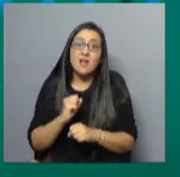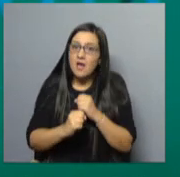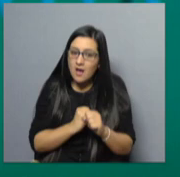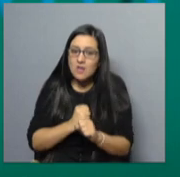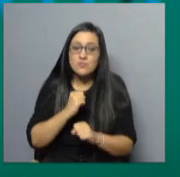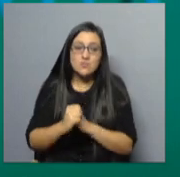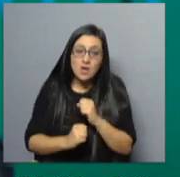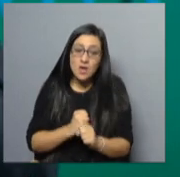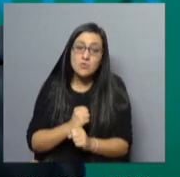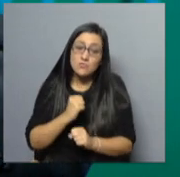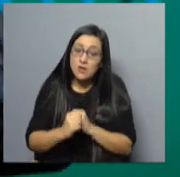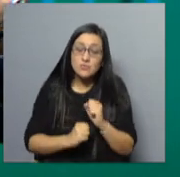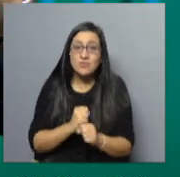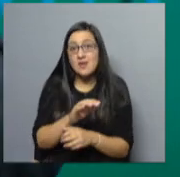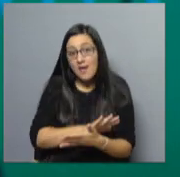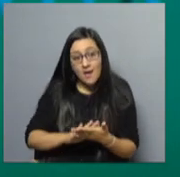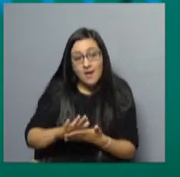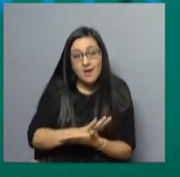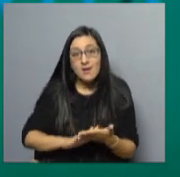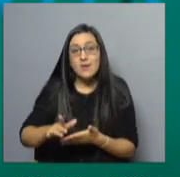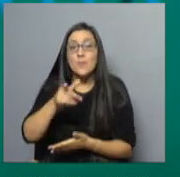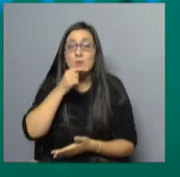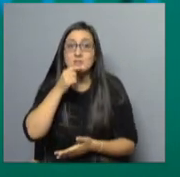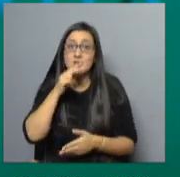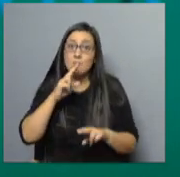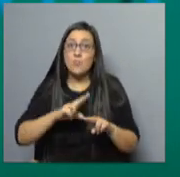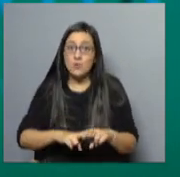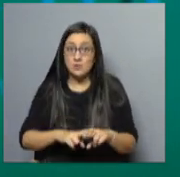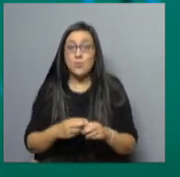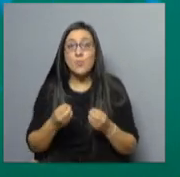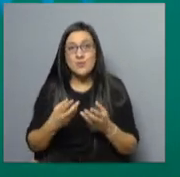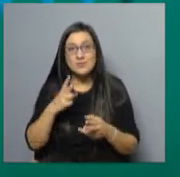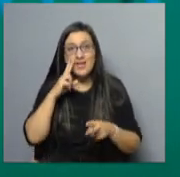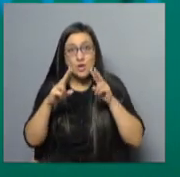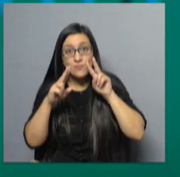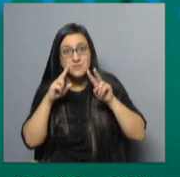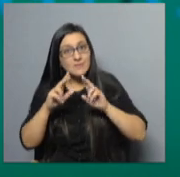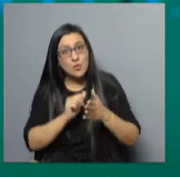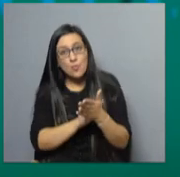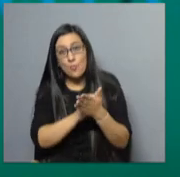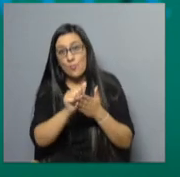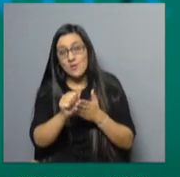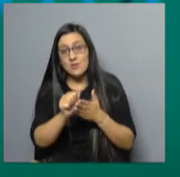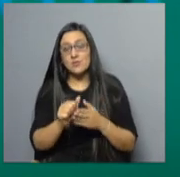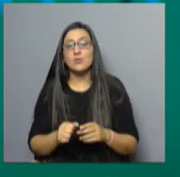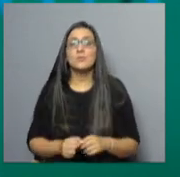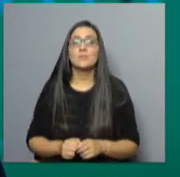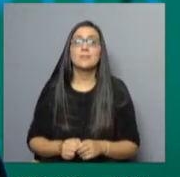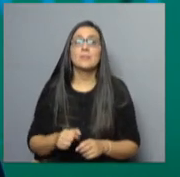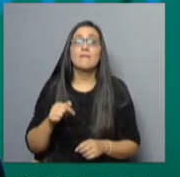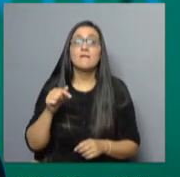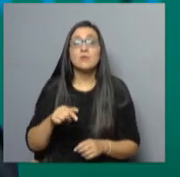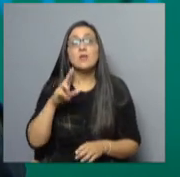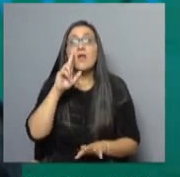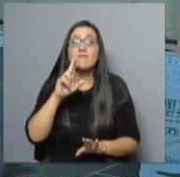ninguno afortunadamente hay que ver por eso la serie de más larga duración deberían haber menos esto hay